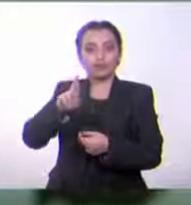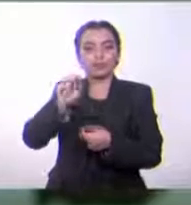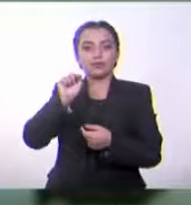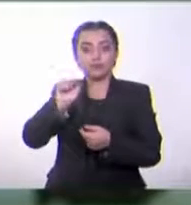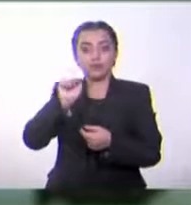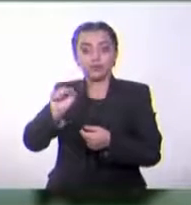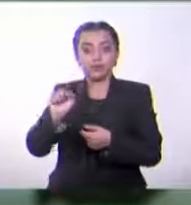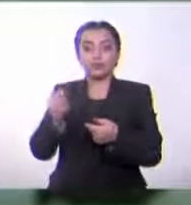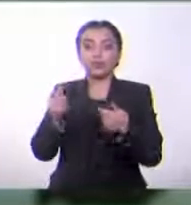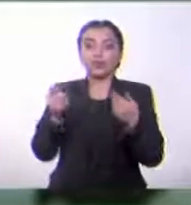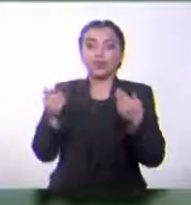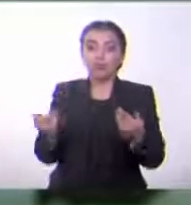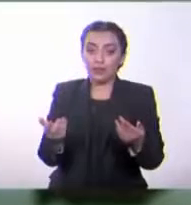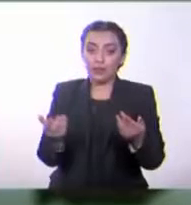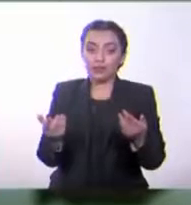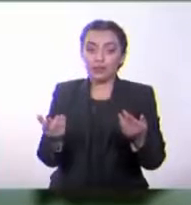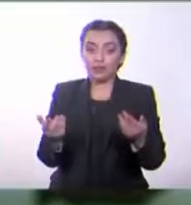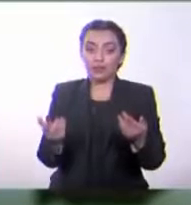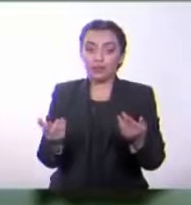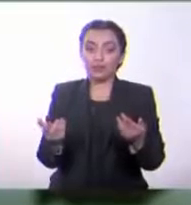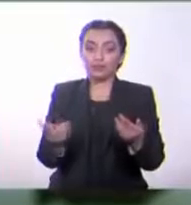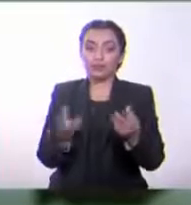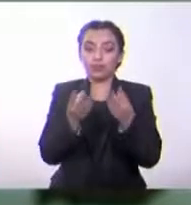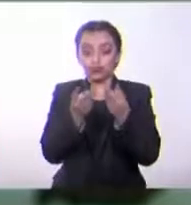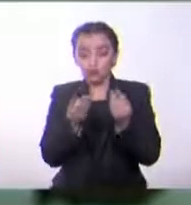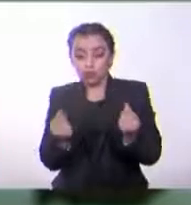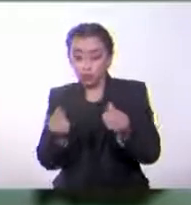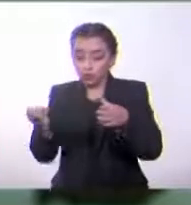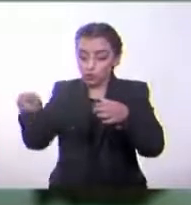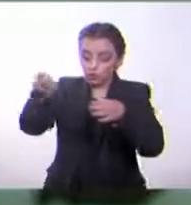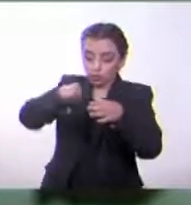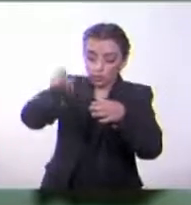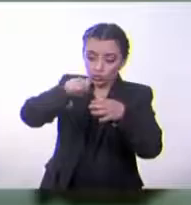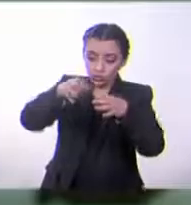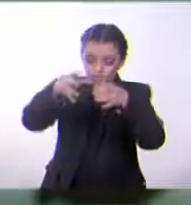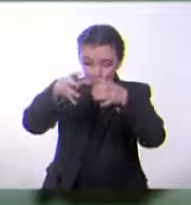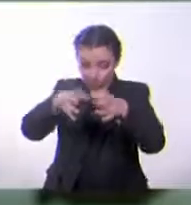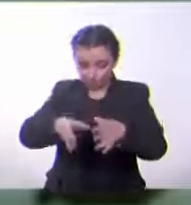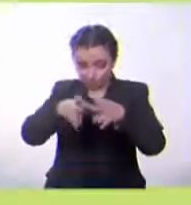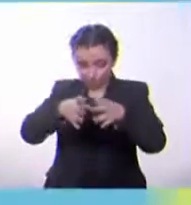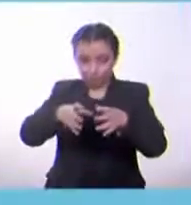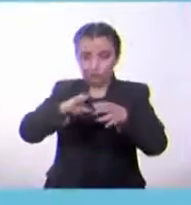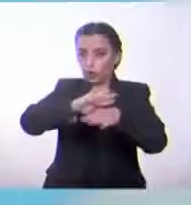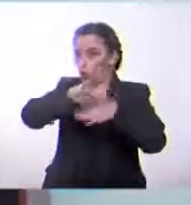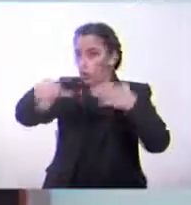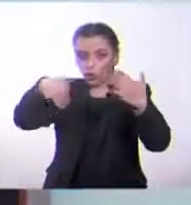moles de soluto y solvente y los moles totales en la disolución.